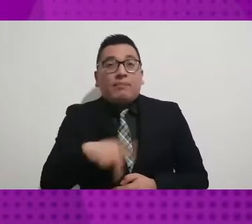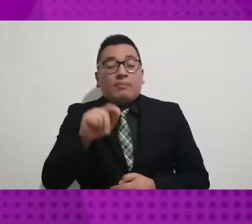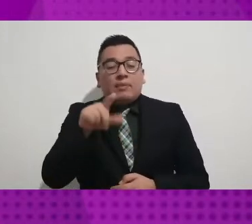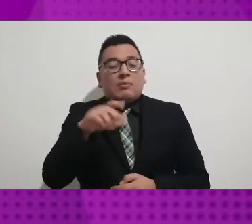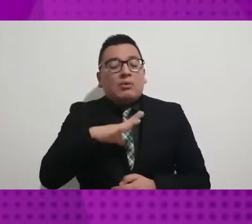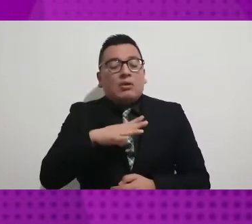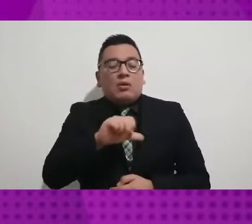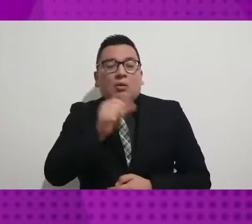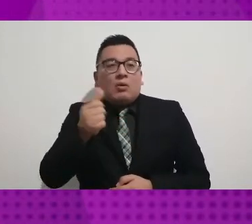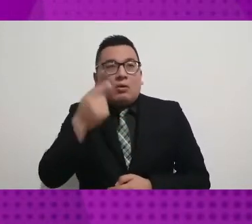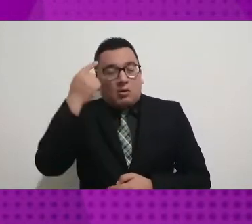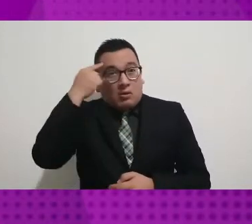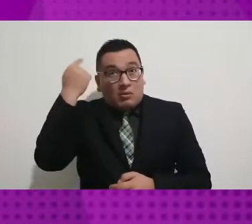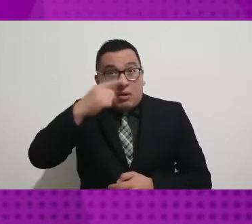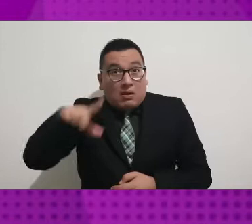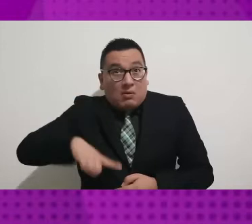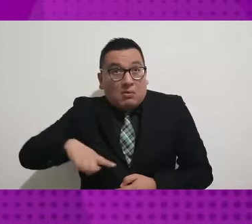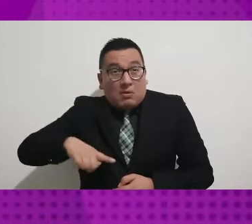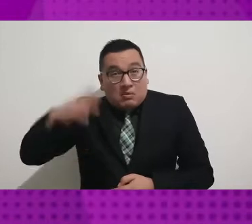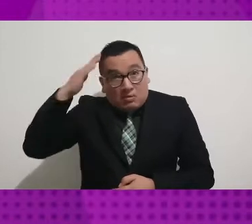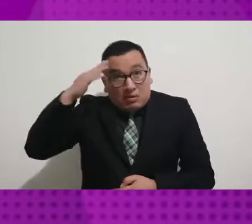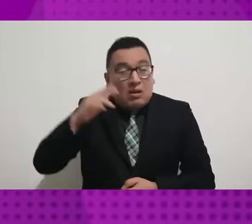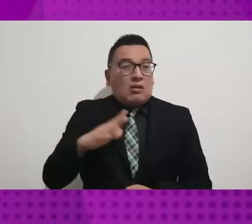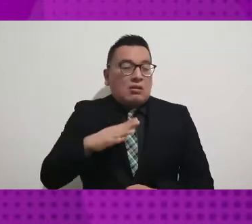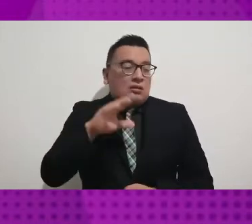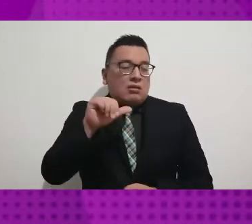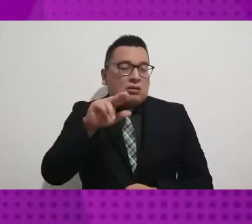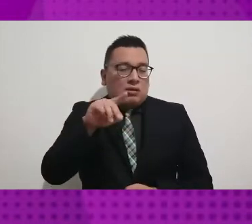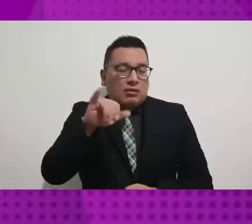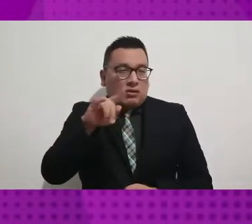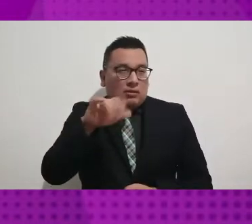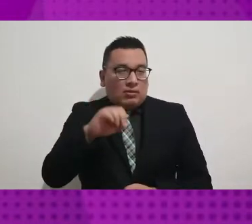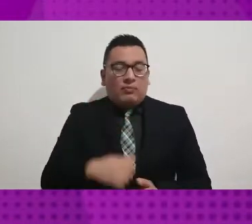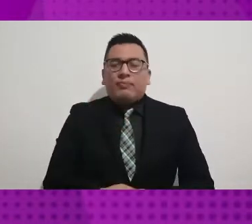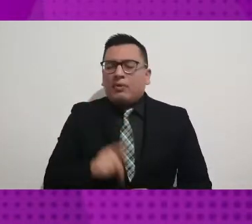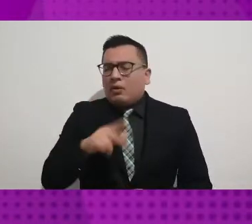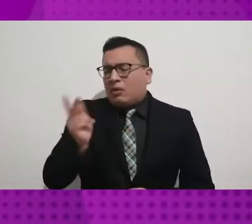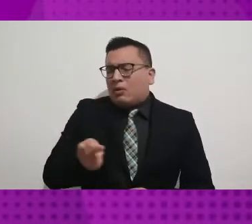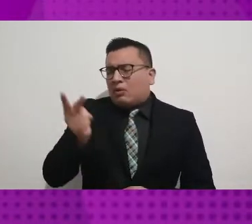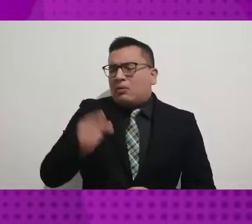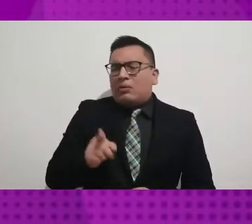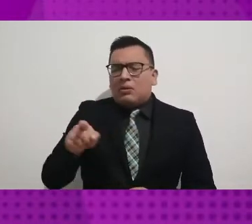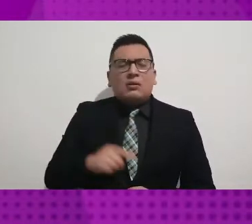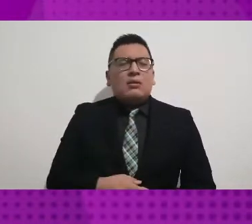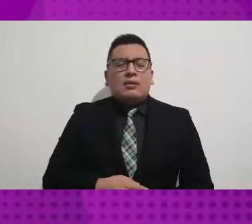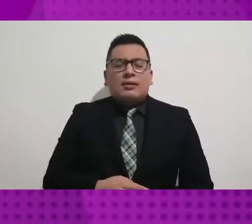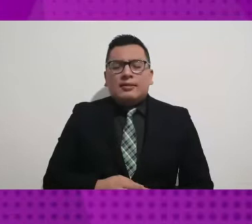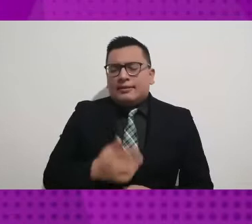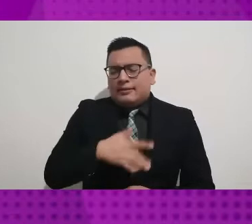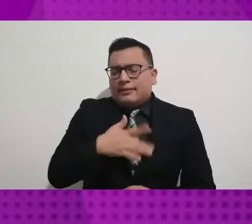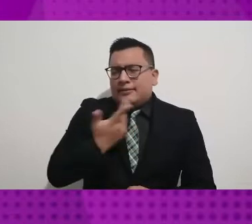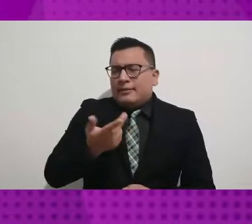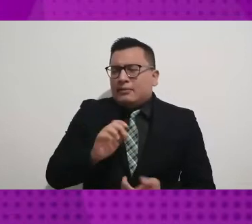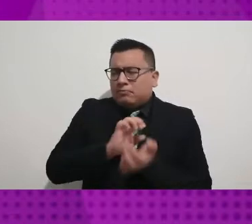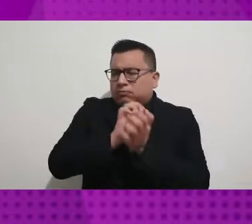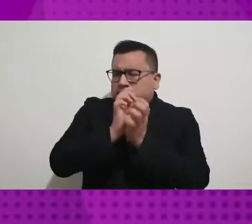gobernatura del estado. Y bien, para iniciar, me gustaría, Arturo, empezar justamente con referente a